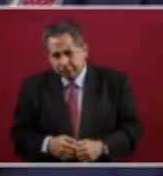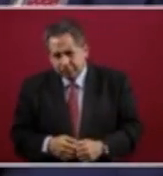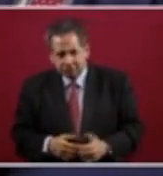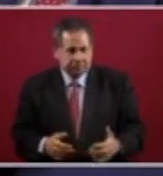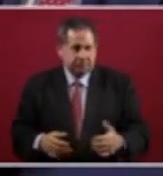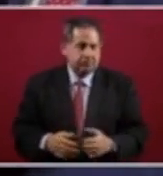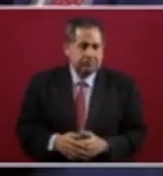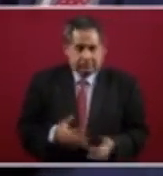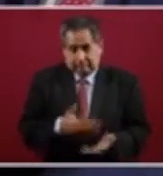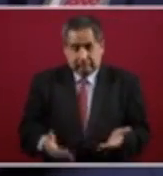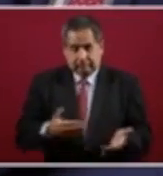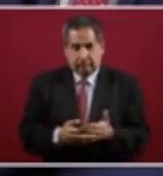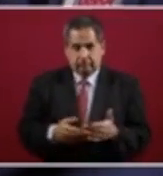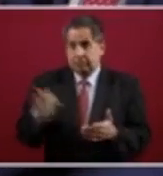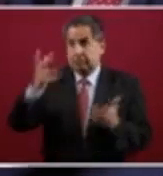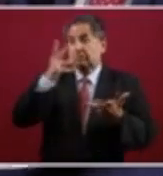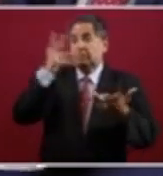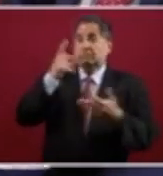¿Por qué ahora?